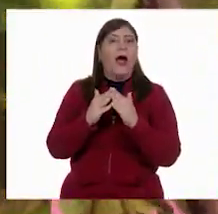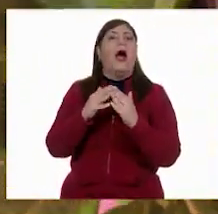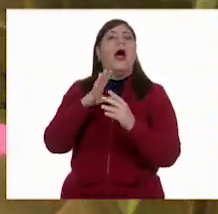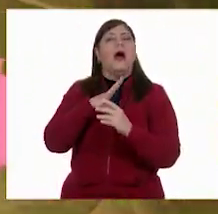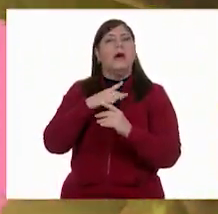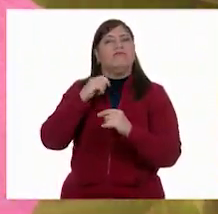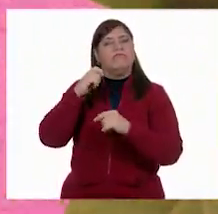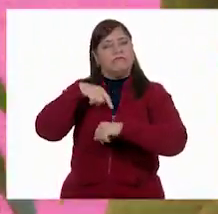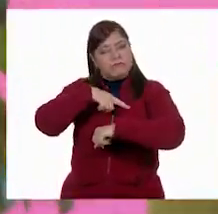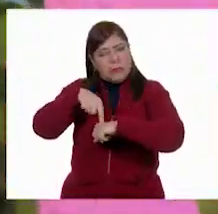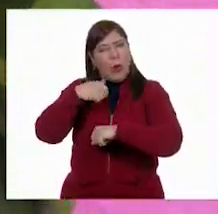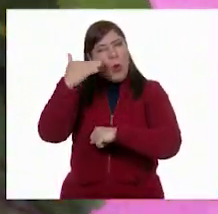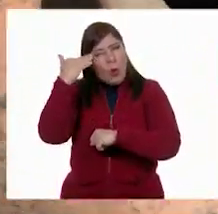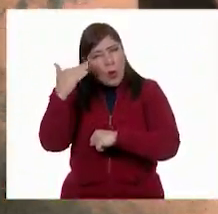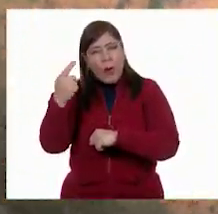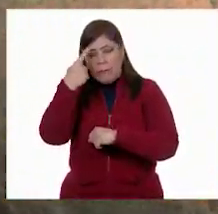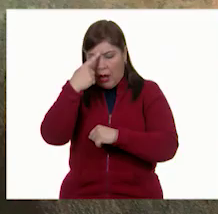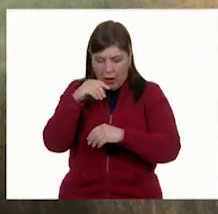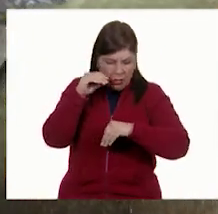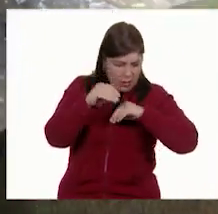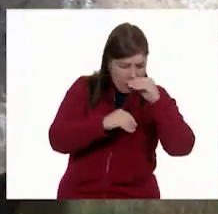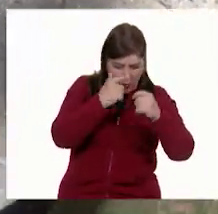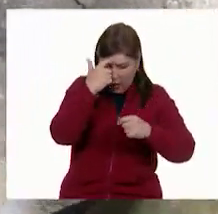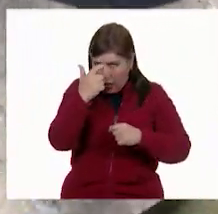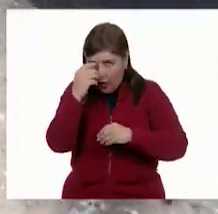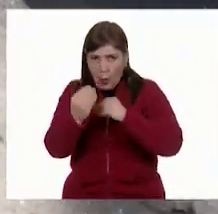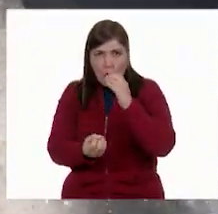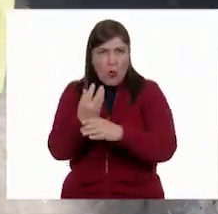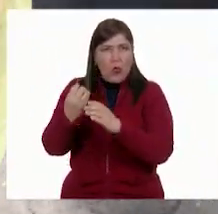intensas horas de labor creativa, donde transcurrió su vida